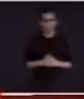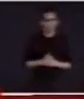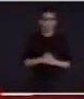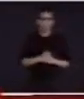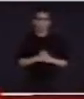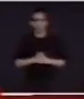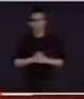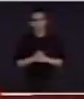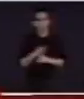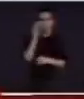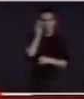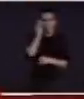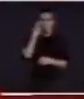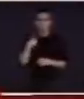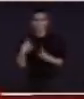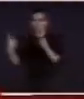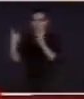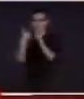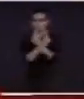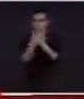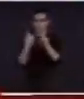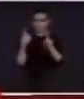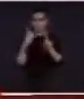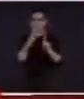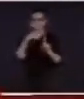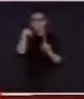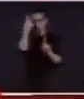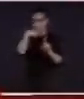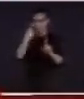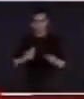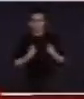Las tías evitan mi cara, es que asusta a cualquiera.